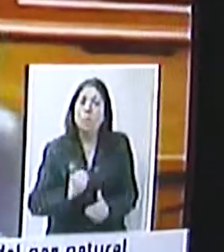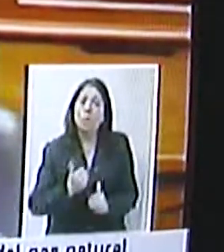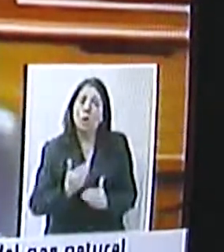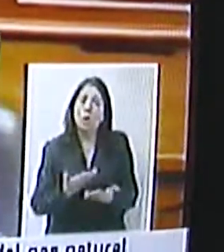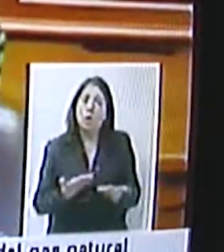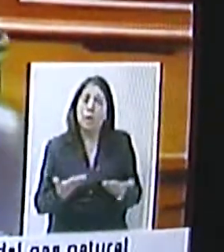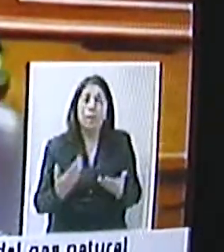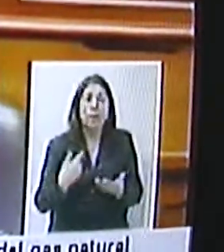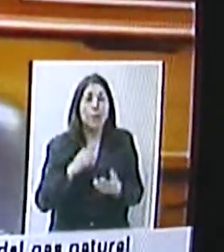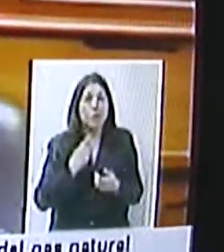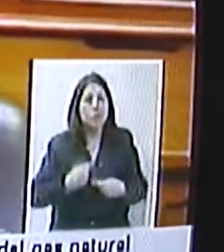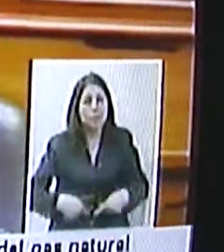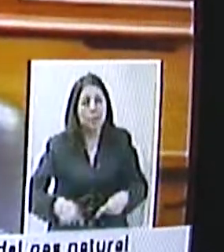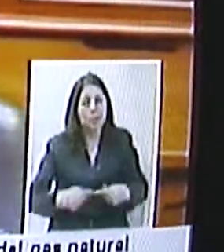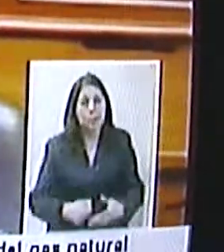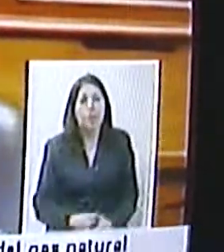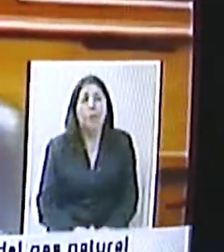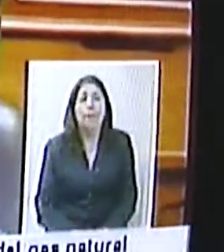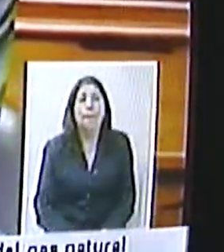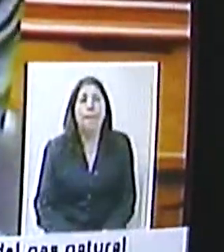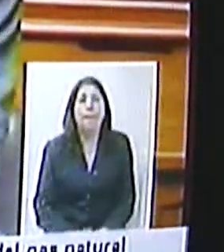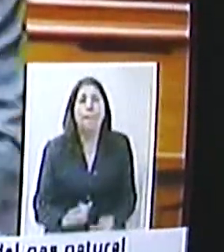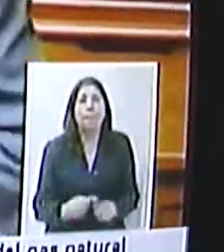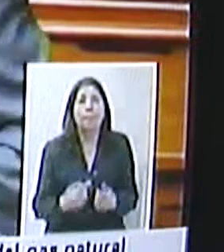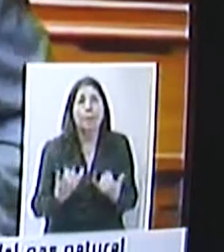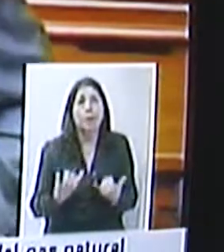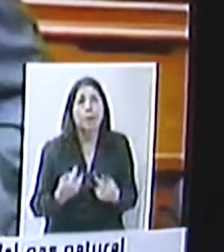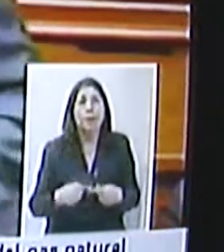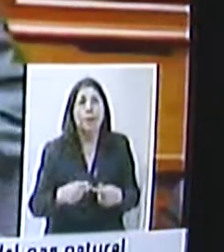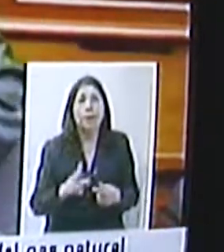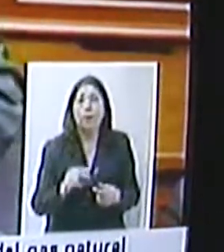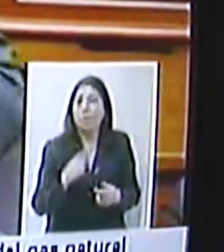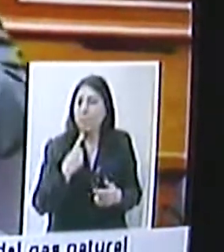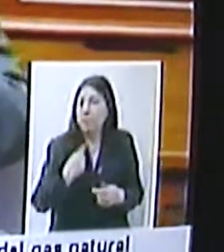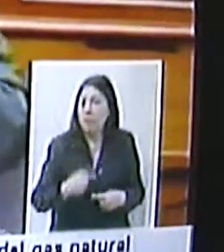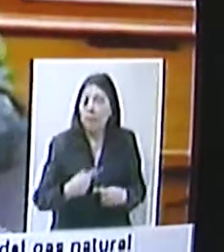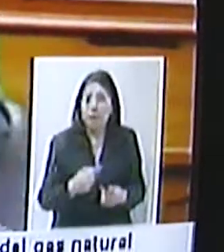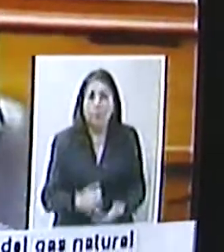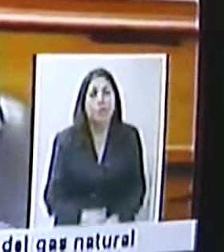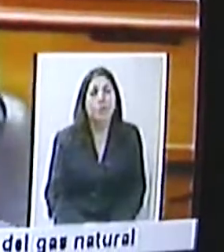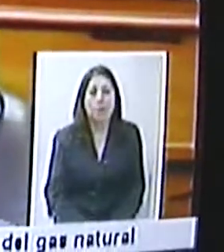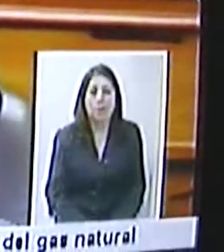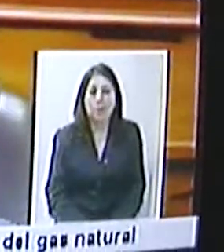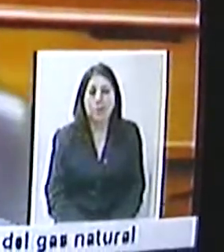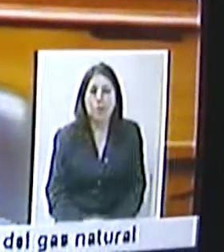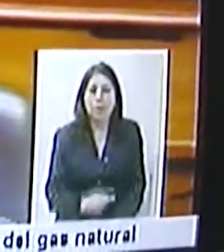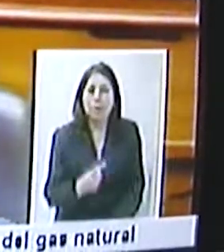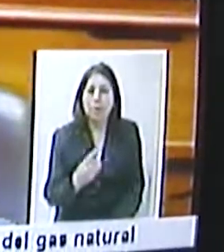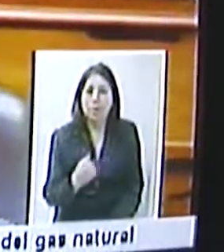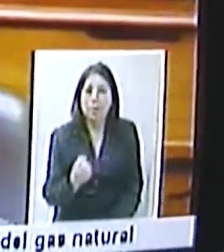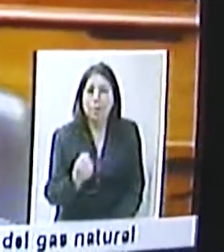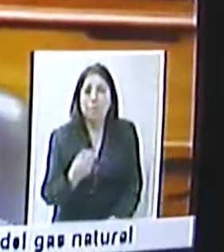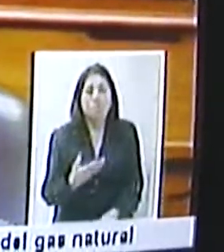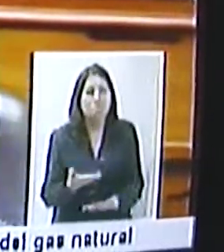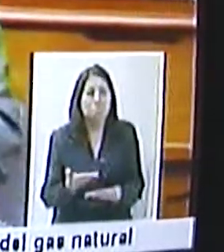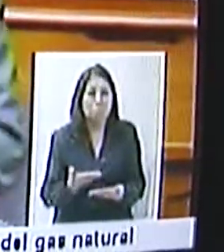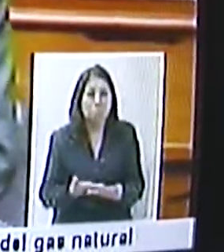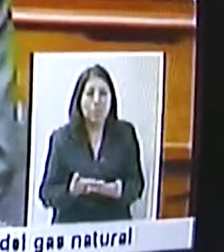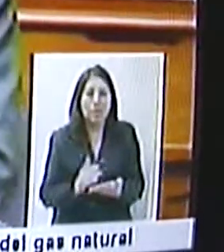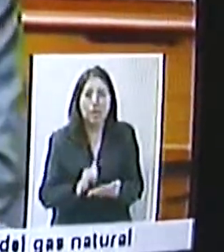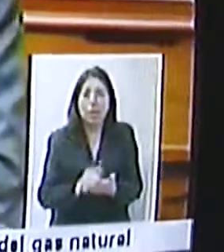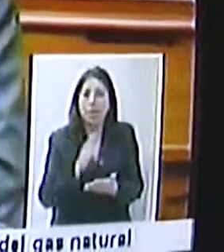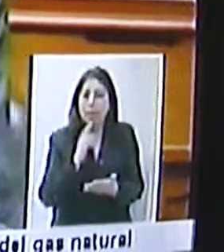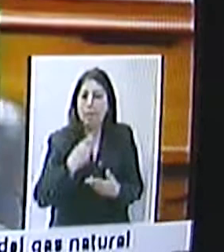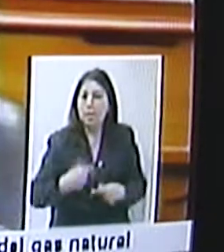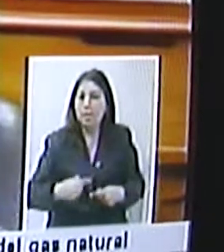alternativas que tienen que ser debatidas, pero este debate no debe ser un debate de urgencias, de apremios, tiene que